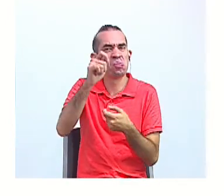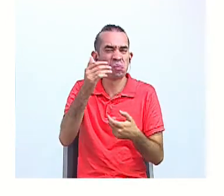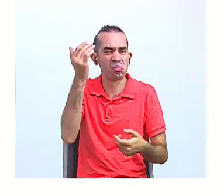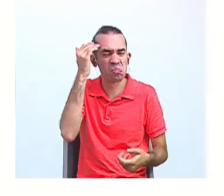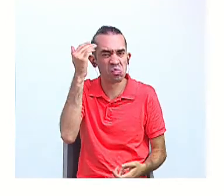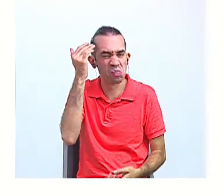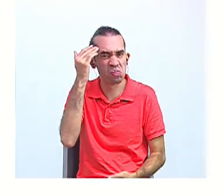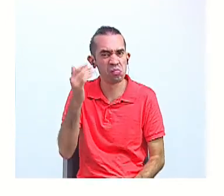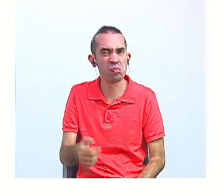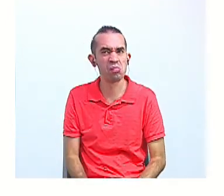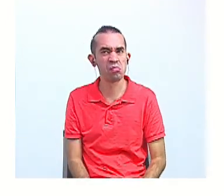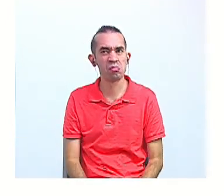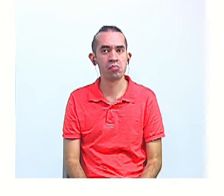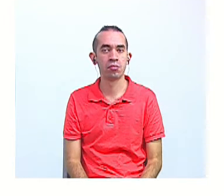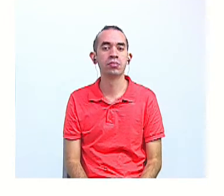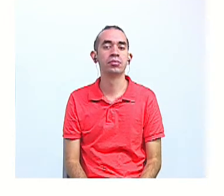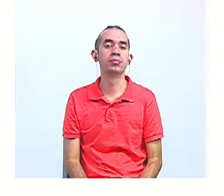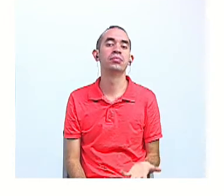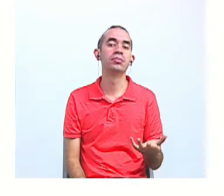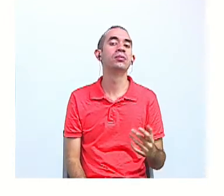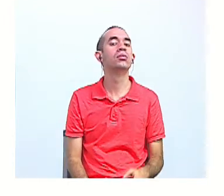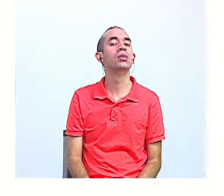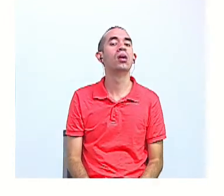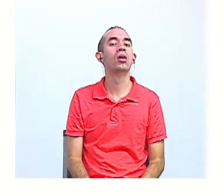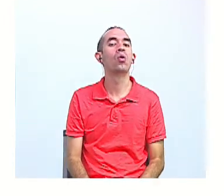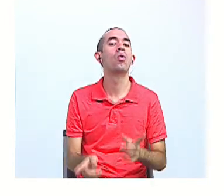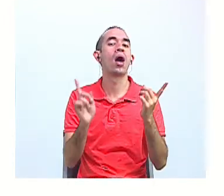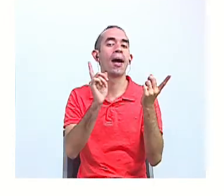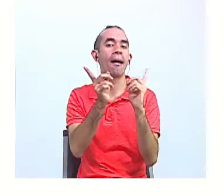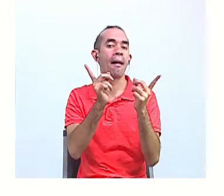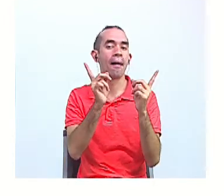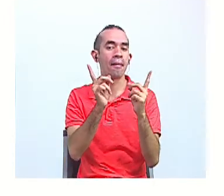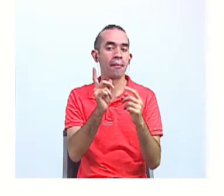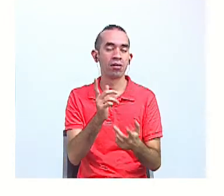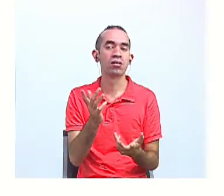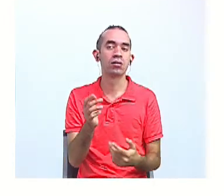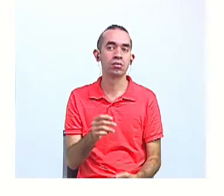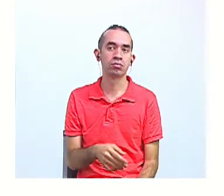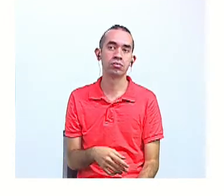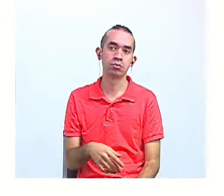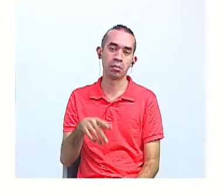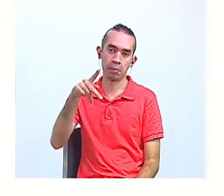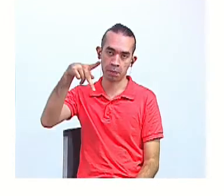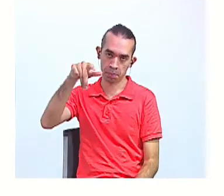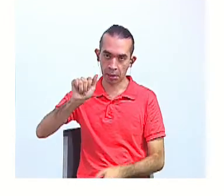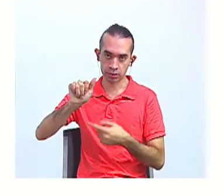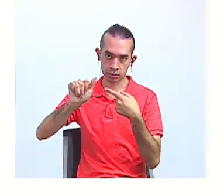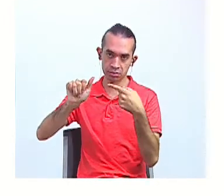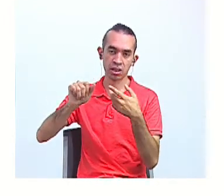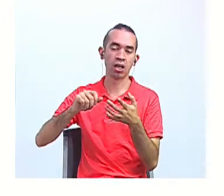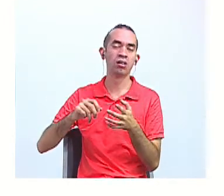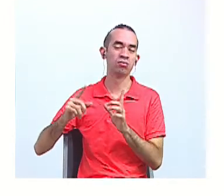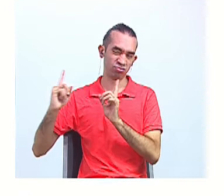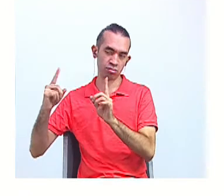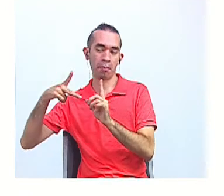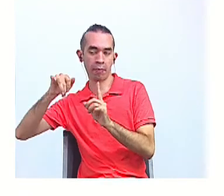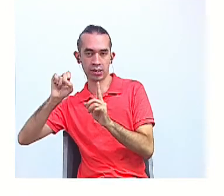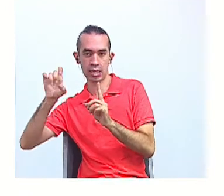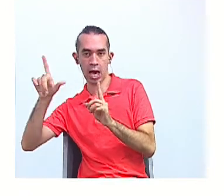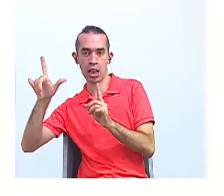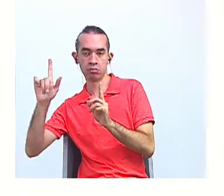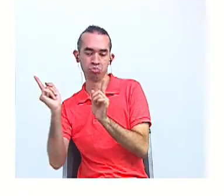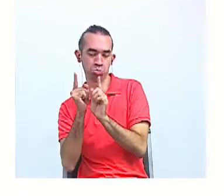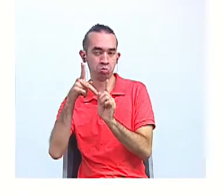escuchado? La presión se mide por medio de la unidad pascal. Y un